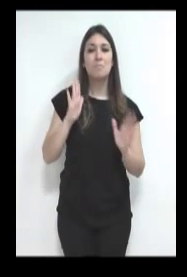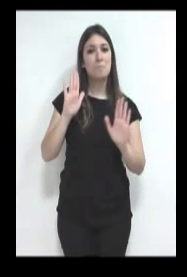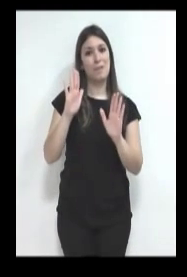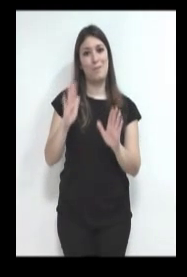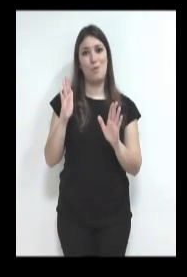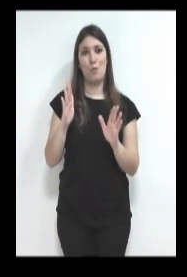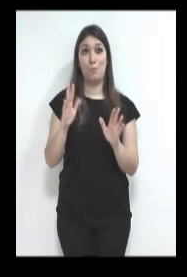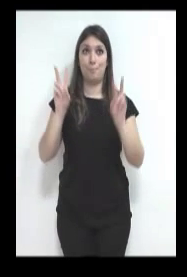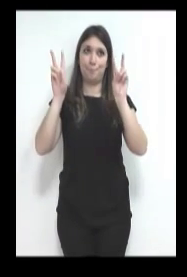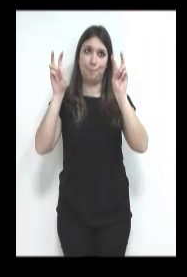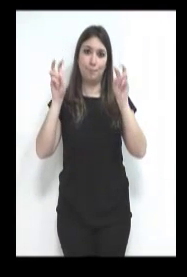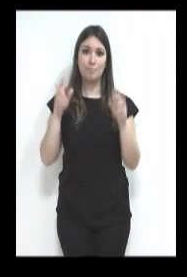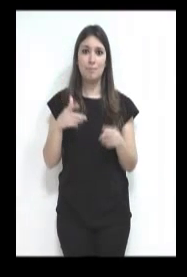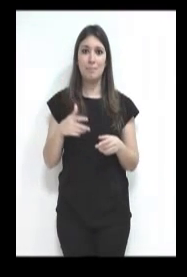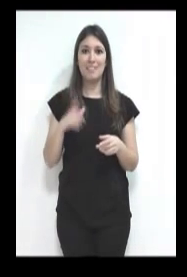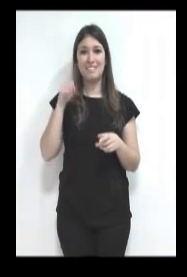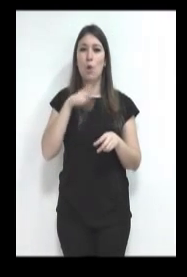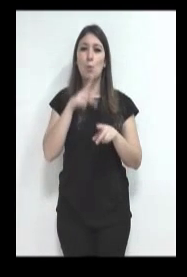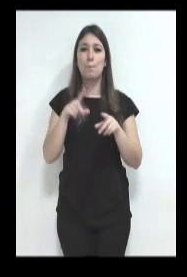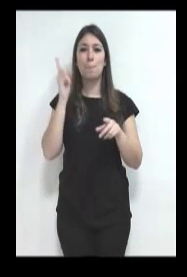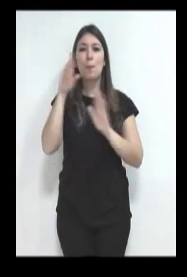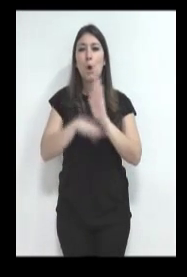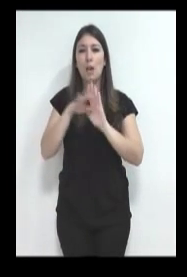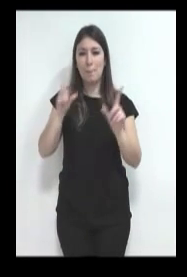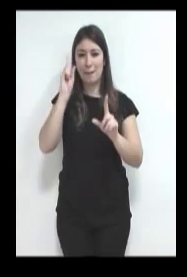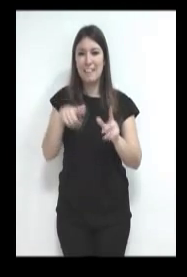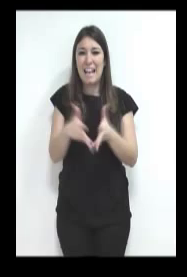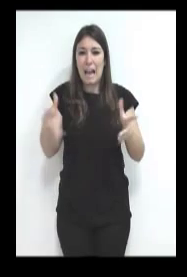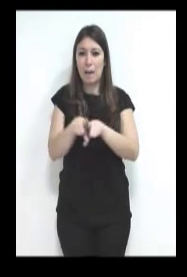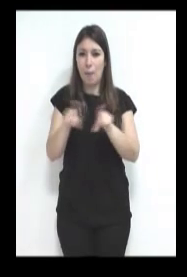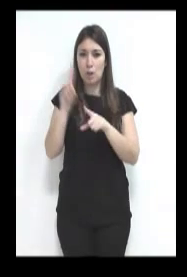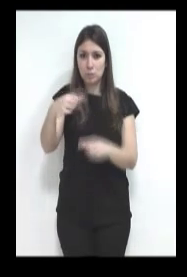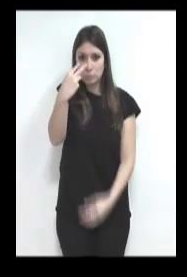dejarnos tener un gran hermano encima, pero realmente la Smart City